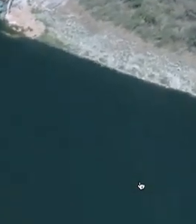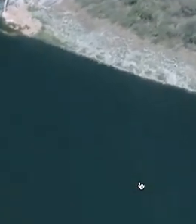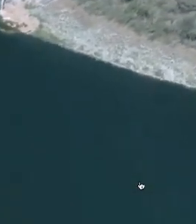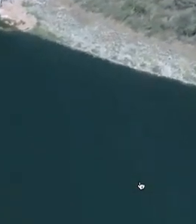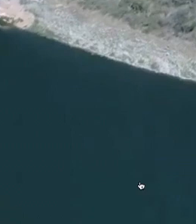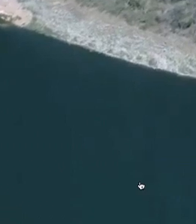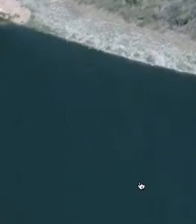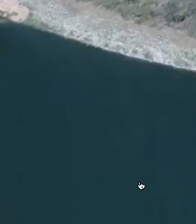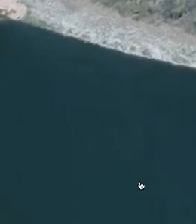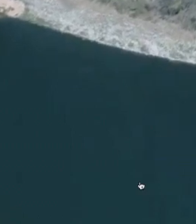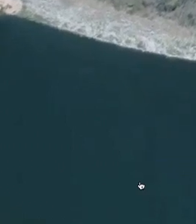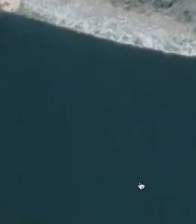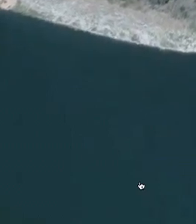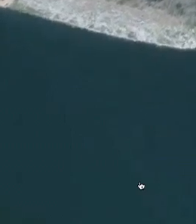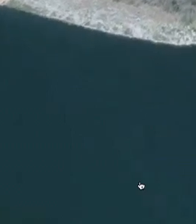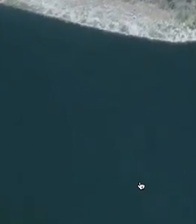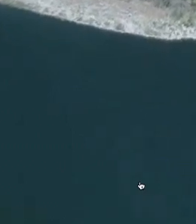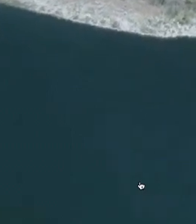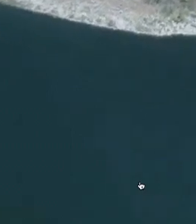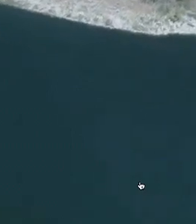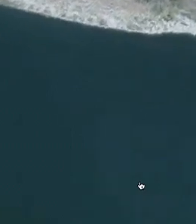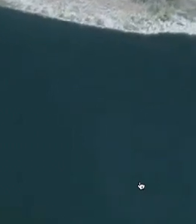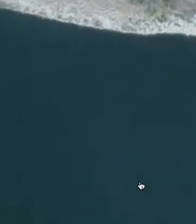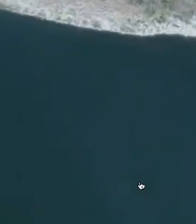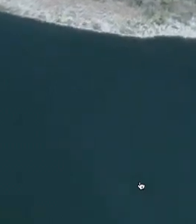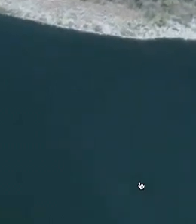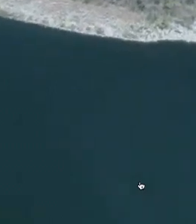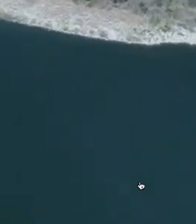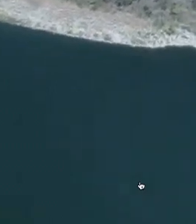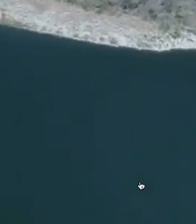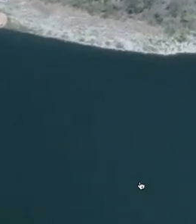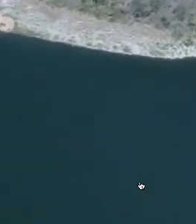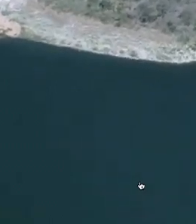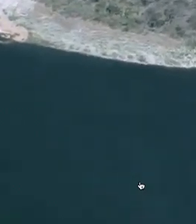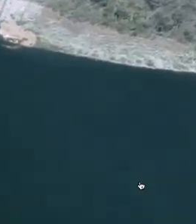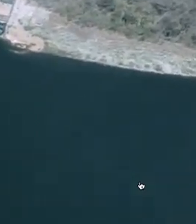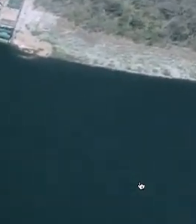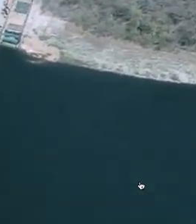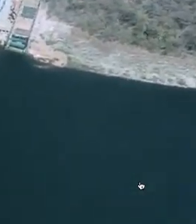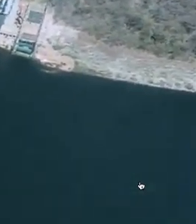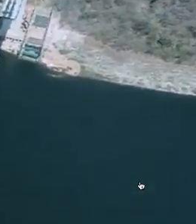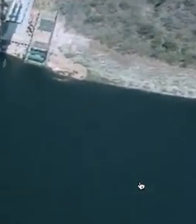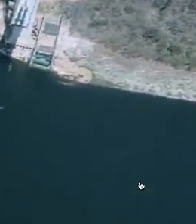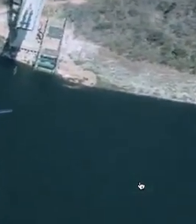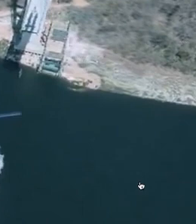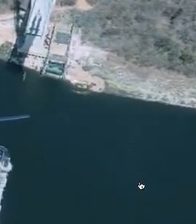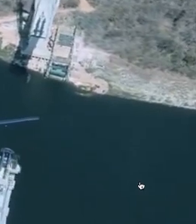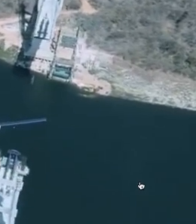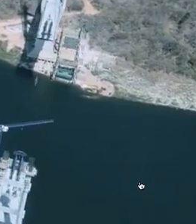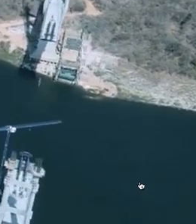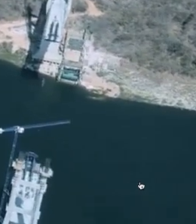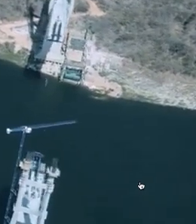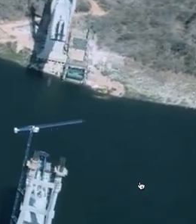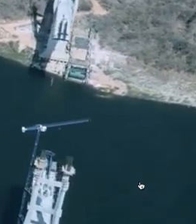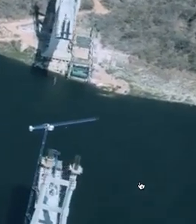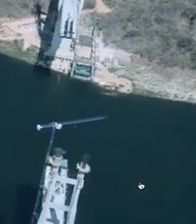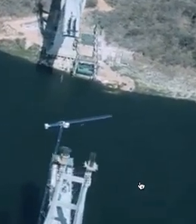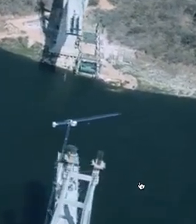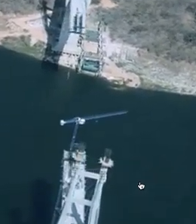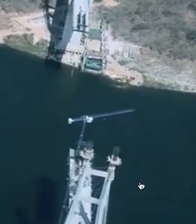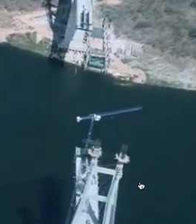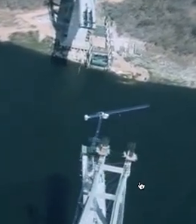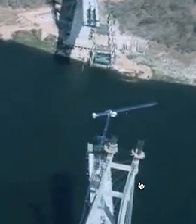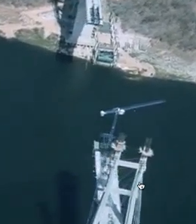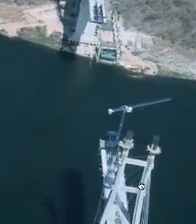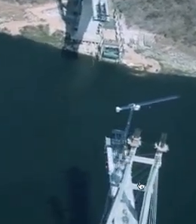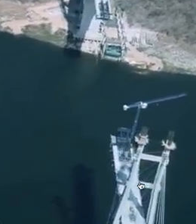a que se conozca más nuestro gran país miren este es un